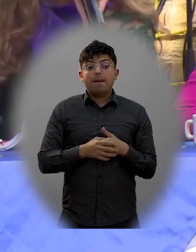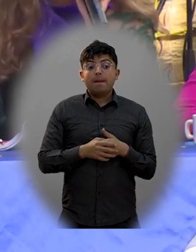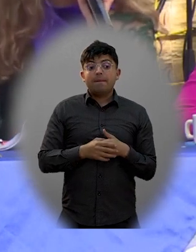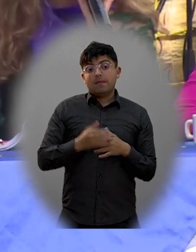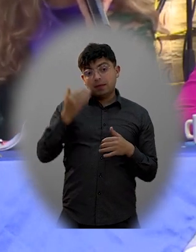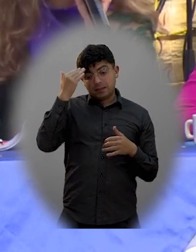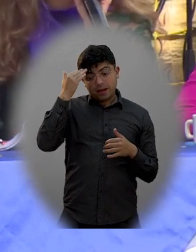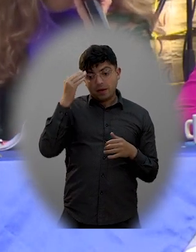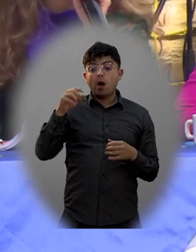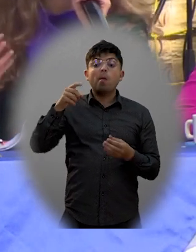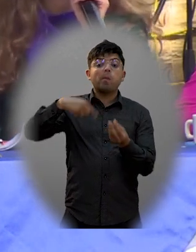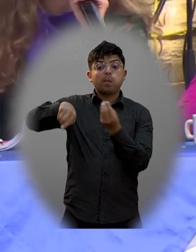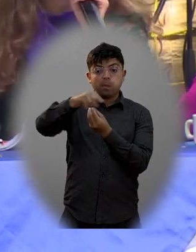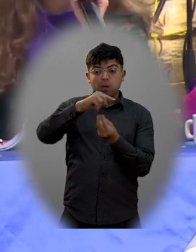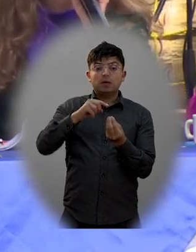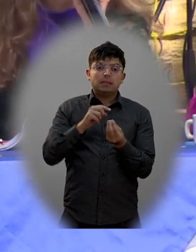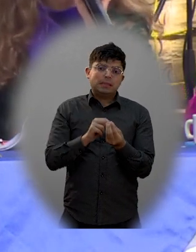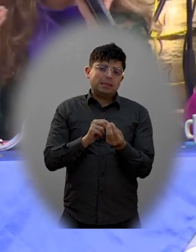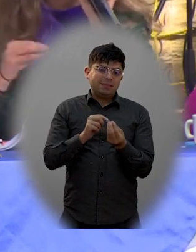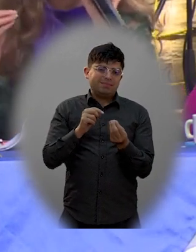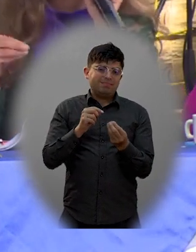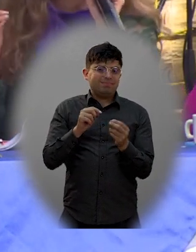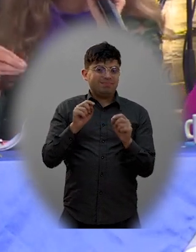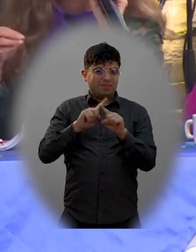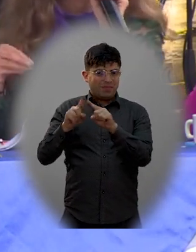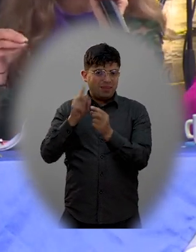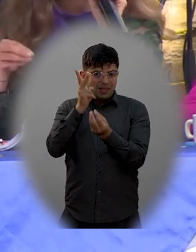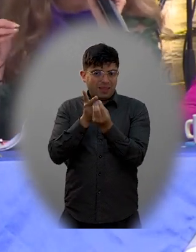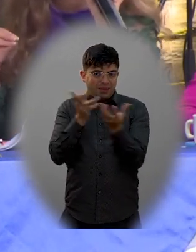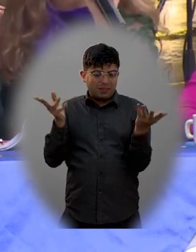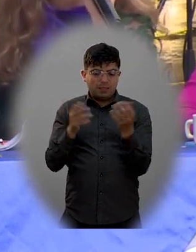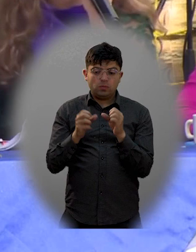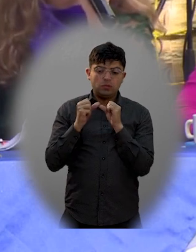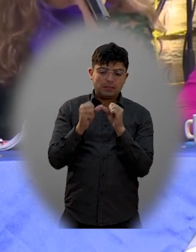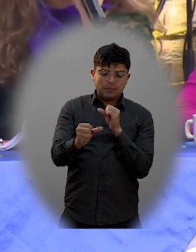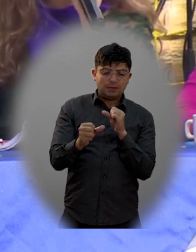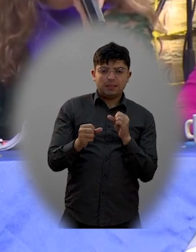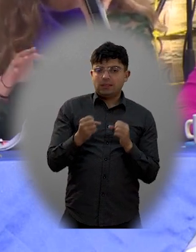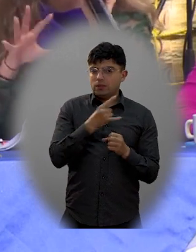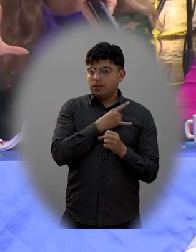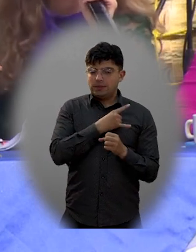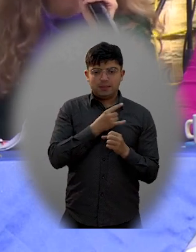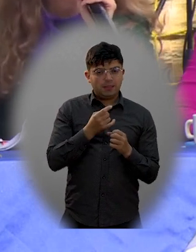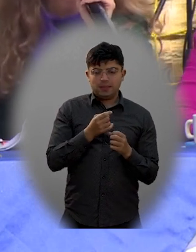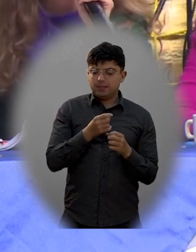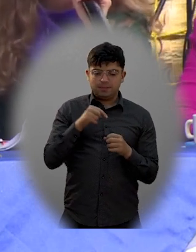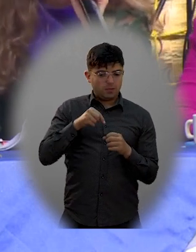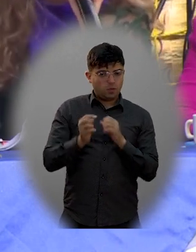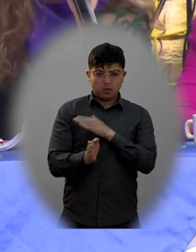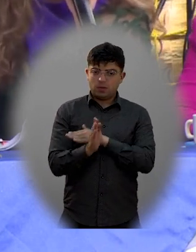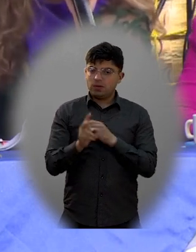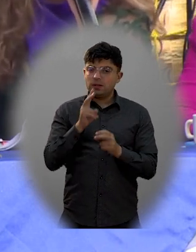para ellos es mucho más complicado permanecer y estar en la universidad por los diferentes sistemas de opresión